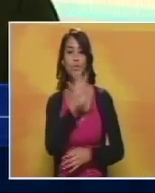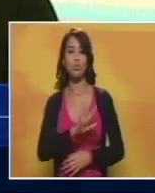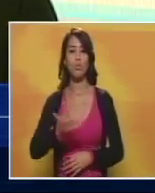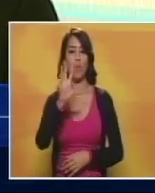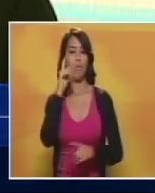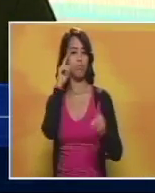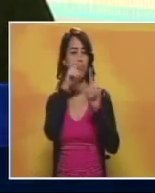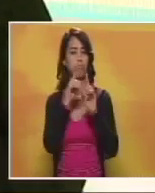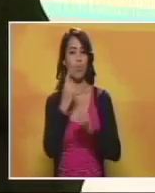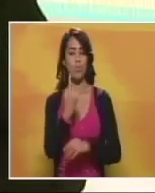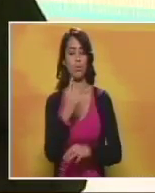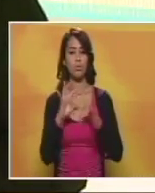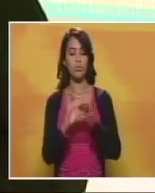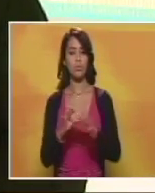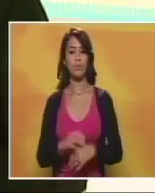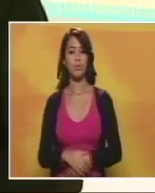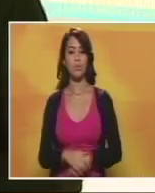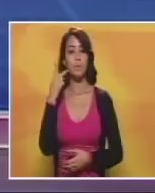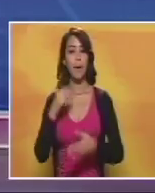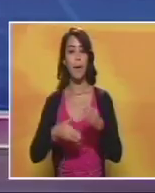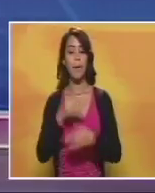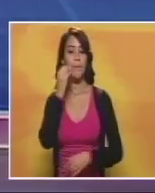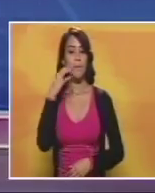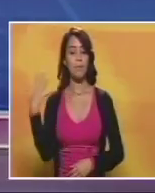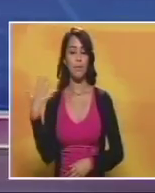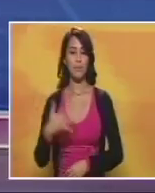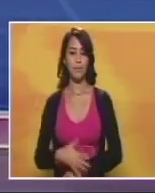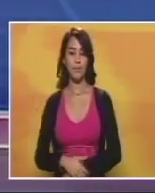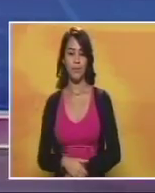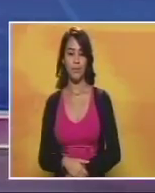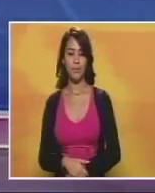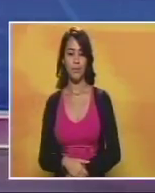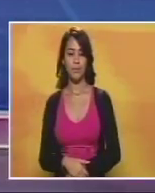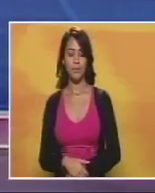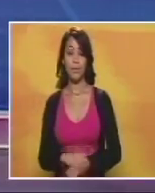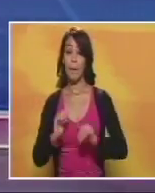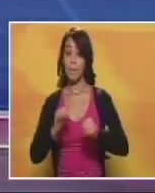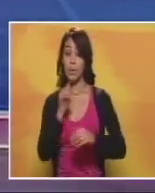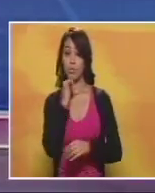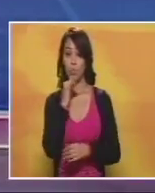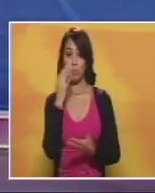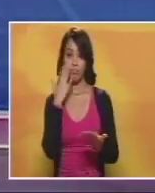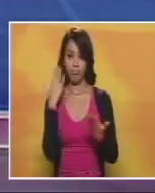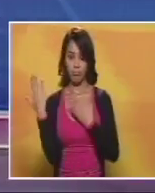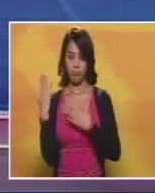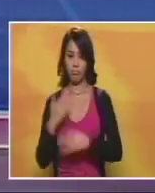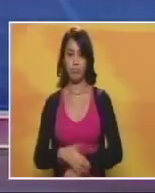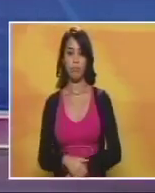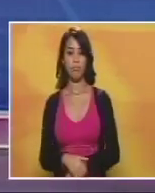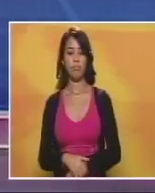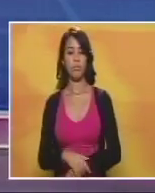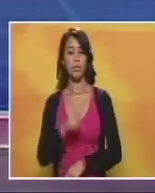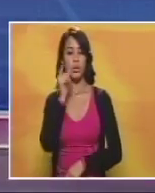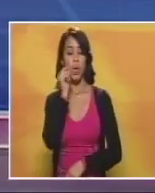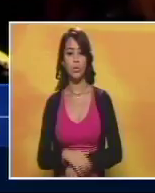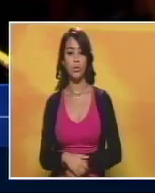tsunami, por lo que recomendó a los ciudadanos mantener la calma y estar atentos a la información emitida por los entes